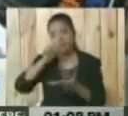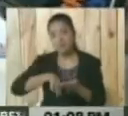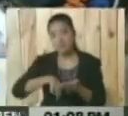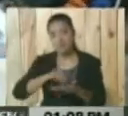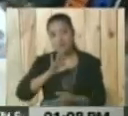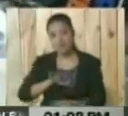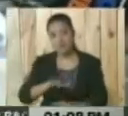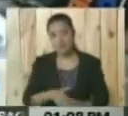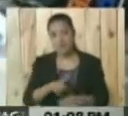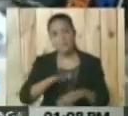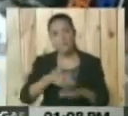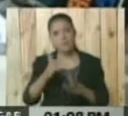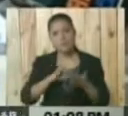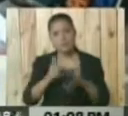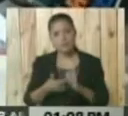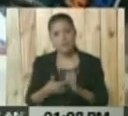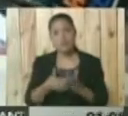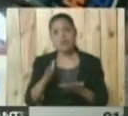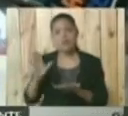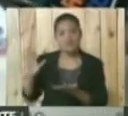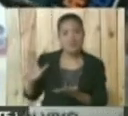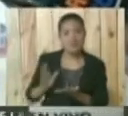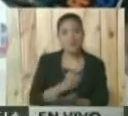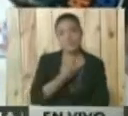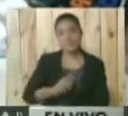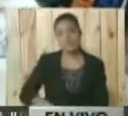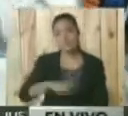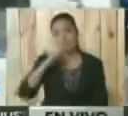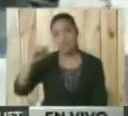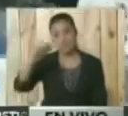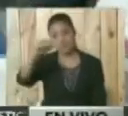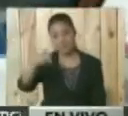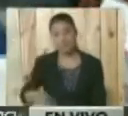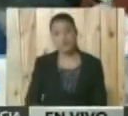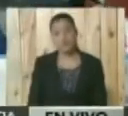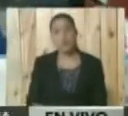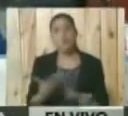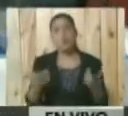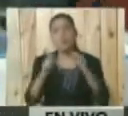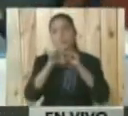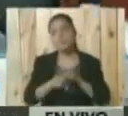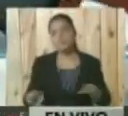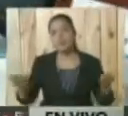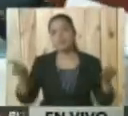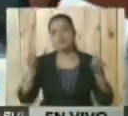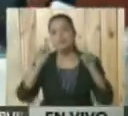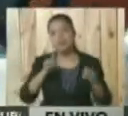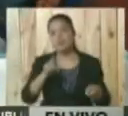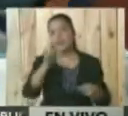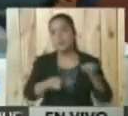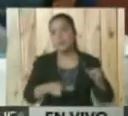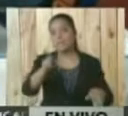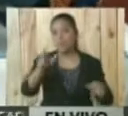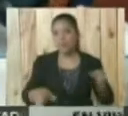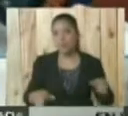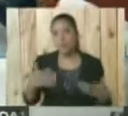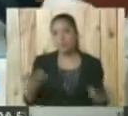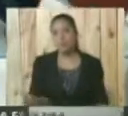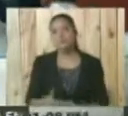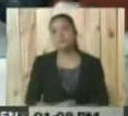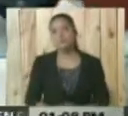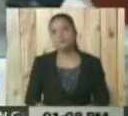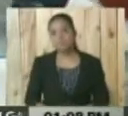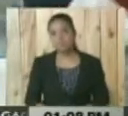esta magnitud, porque estamos hablando de revocar el mandato del presidente de la República. ¿Cuál es tu mensaje o qué tú le señalas a las personas, digamos,